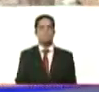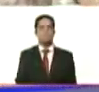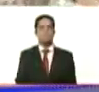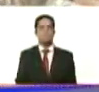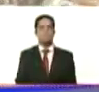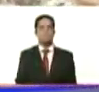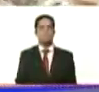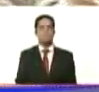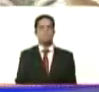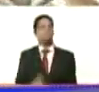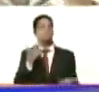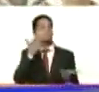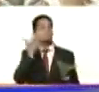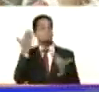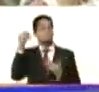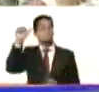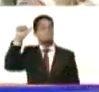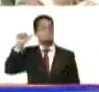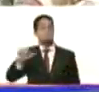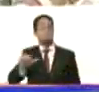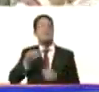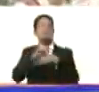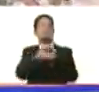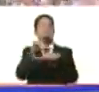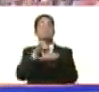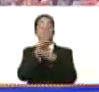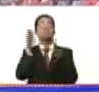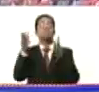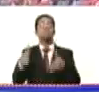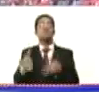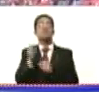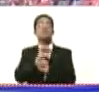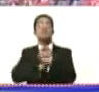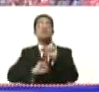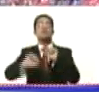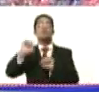Ahí escuchamos a el ministro para la Defensa,